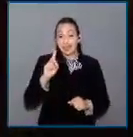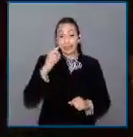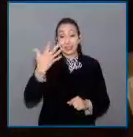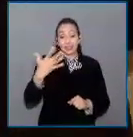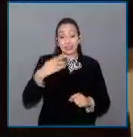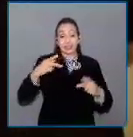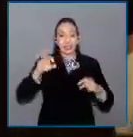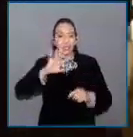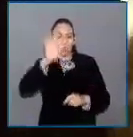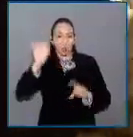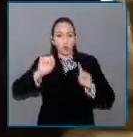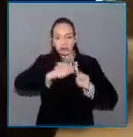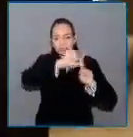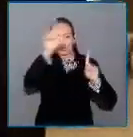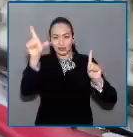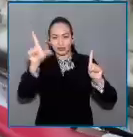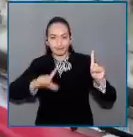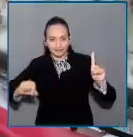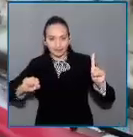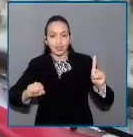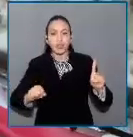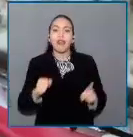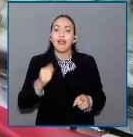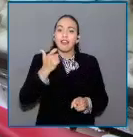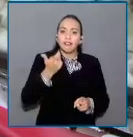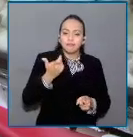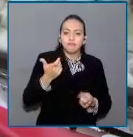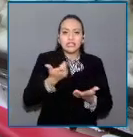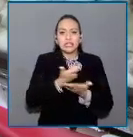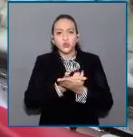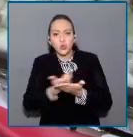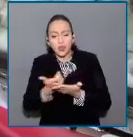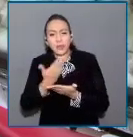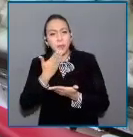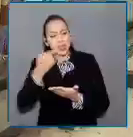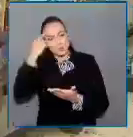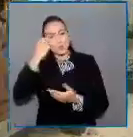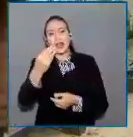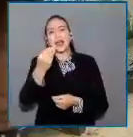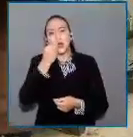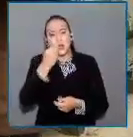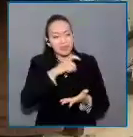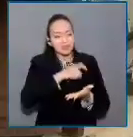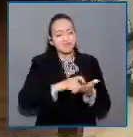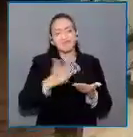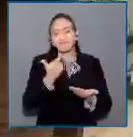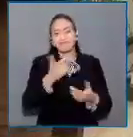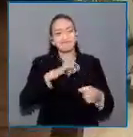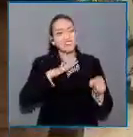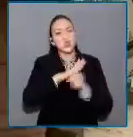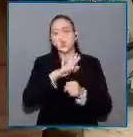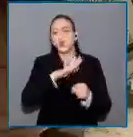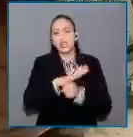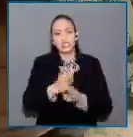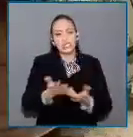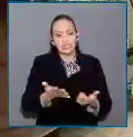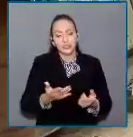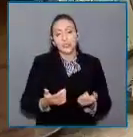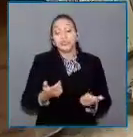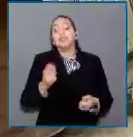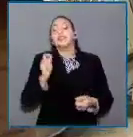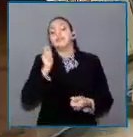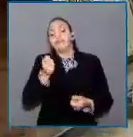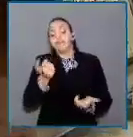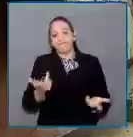mexicana carece de un ingreso laboral suficiente para comprar la canasta alimentaria, lo que no les permite superar el umbral de